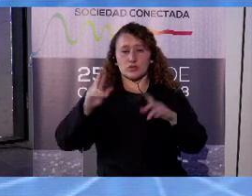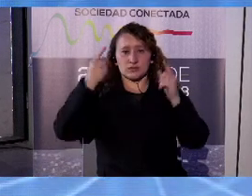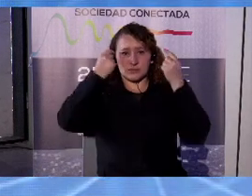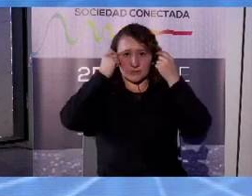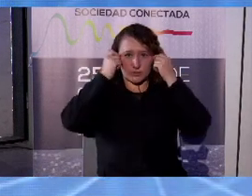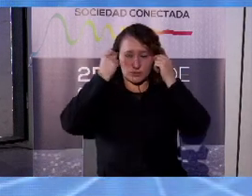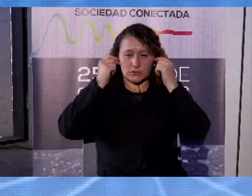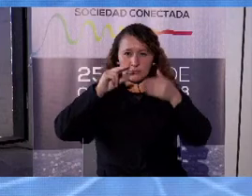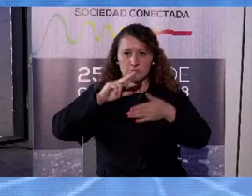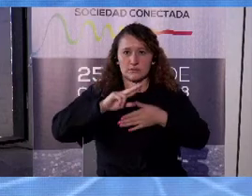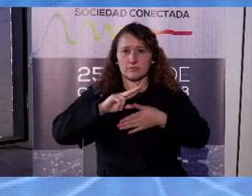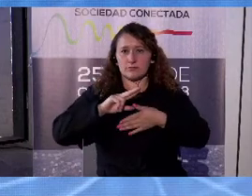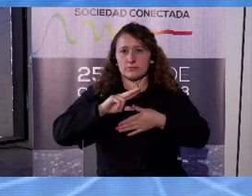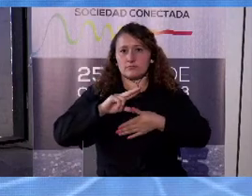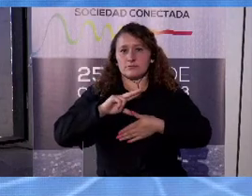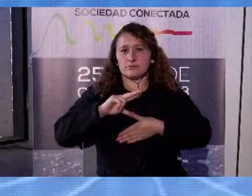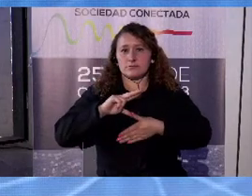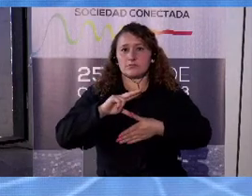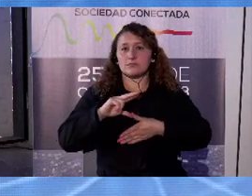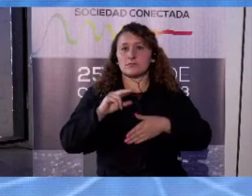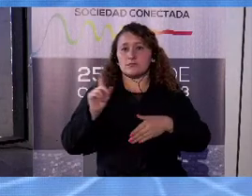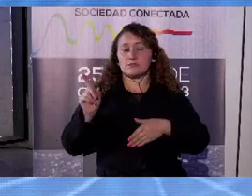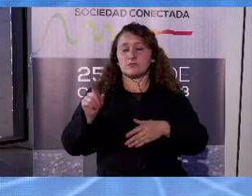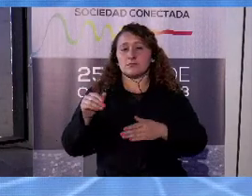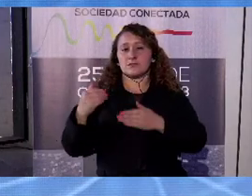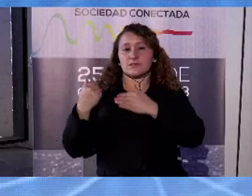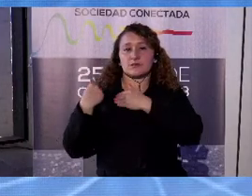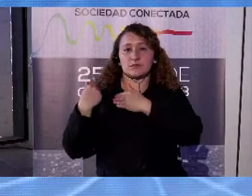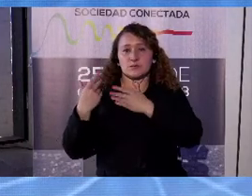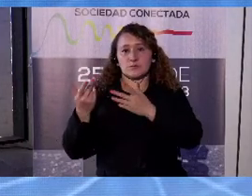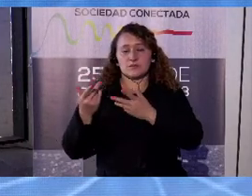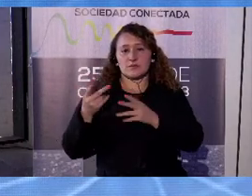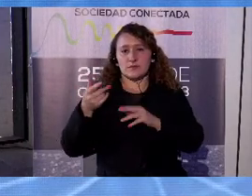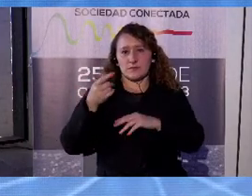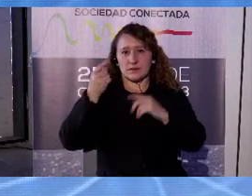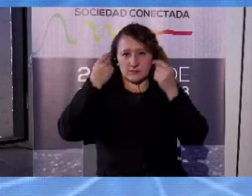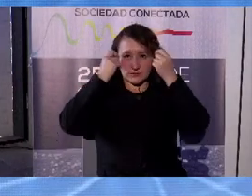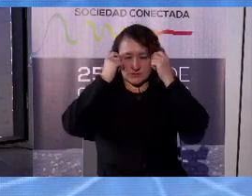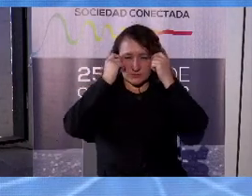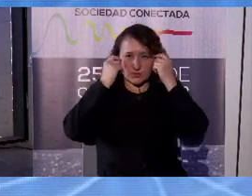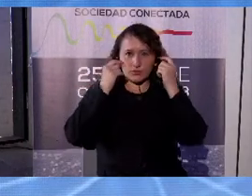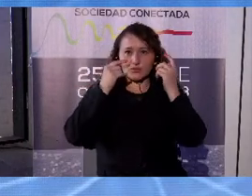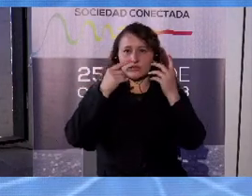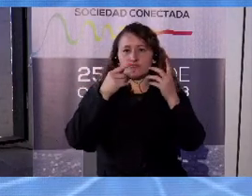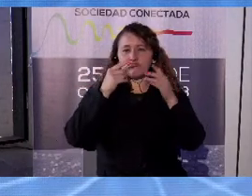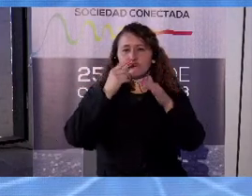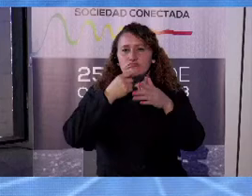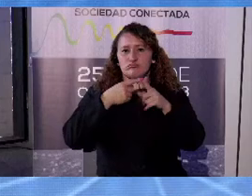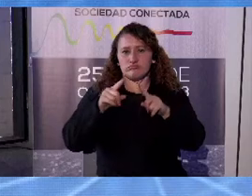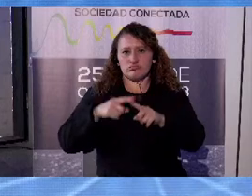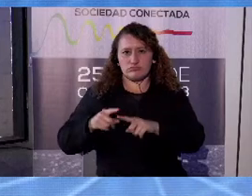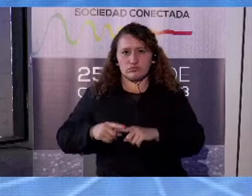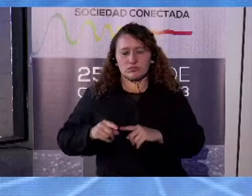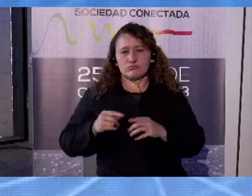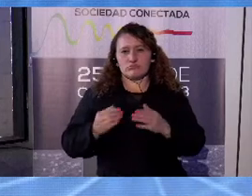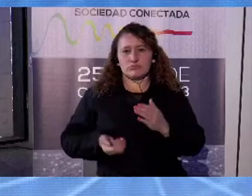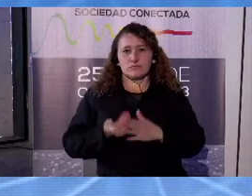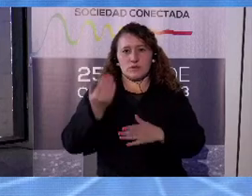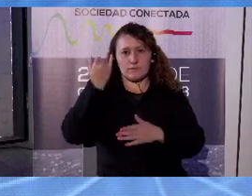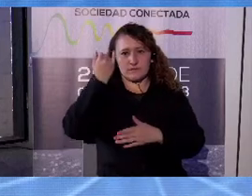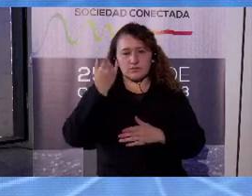América Latina y responsable del proyecto Samsung Ocean Center y de proyectos de innovación abierta